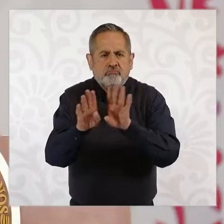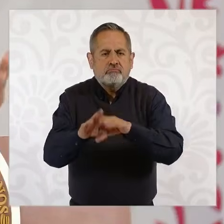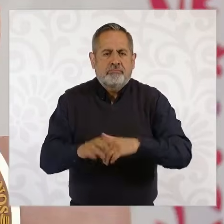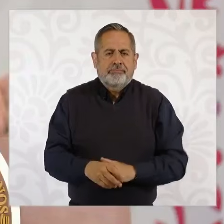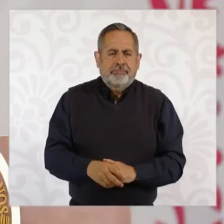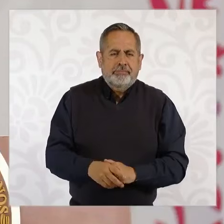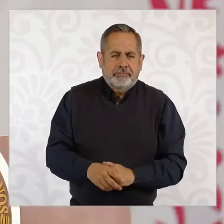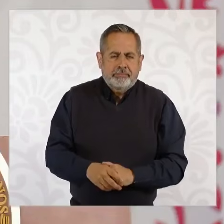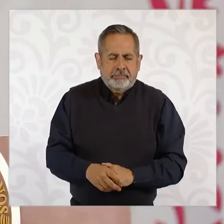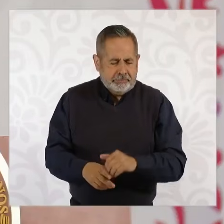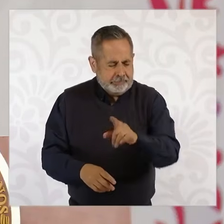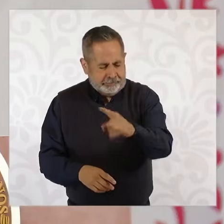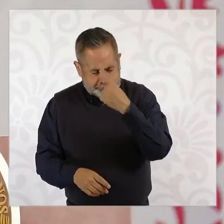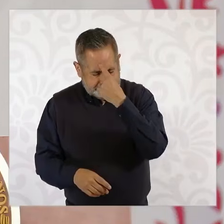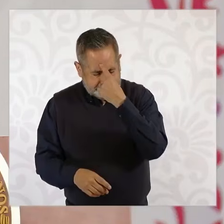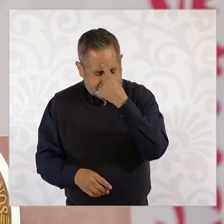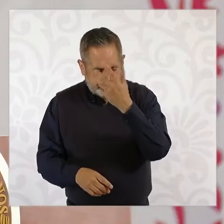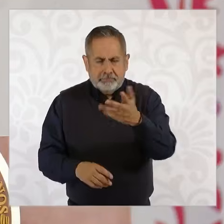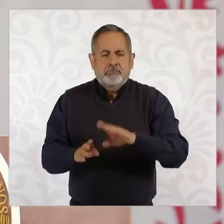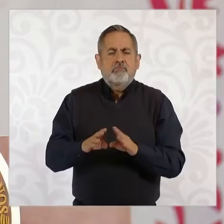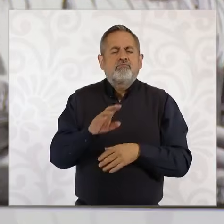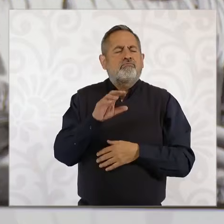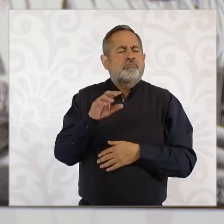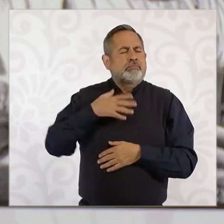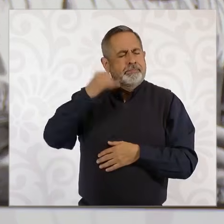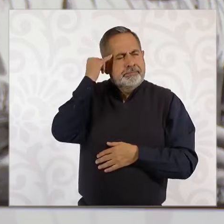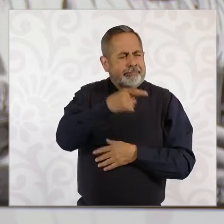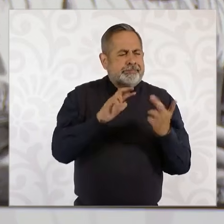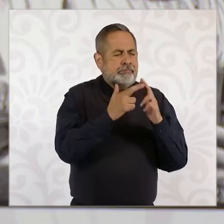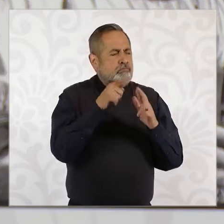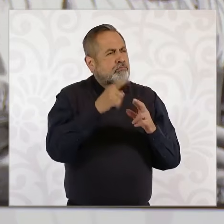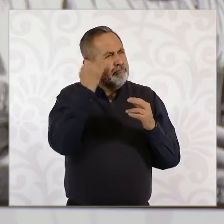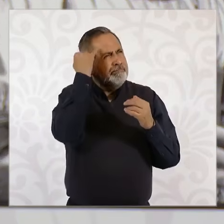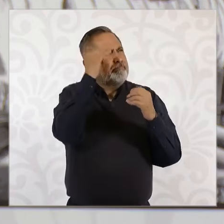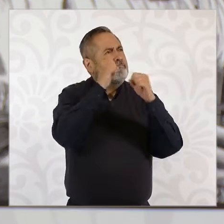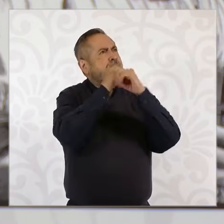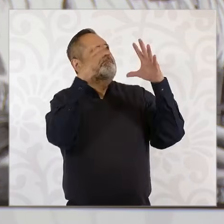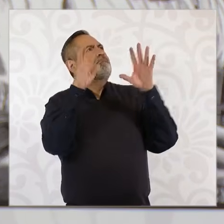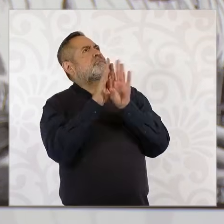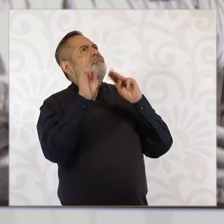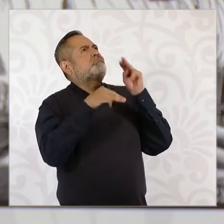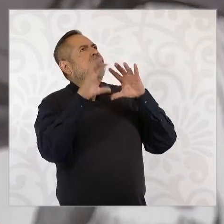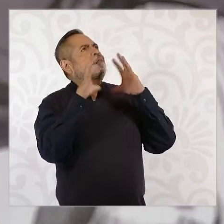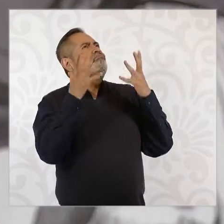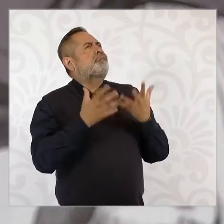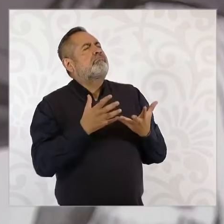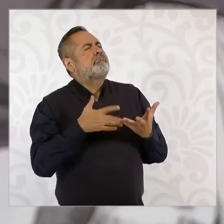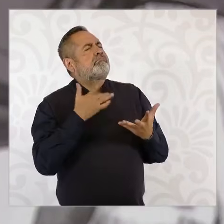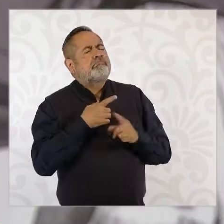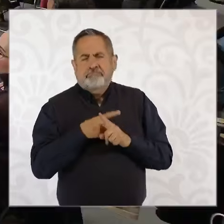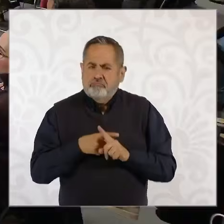religiones, porque me quedé pensando, otra visión del cosmos y de la humanidad muy distinta. Perdón, la Sí, última.